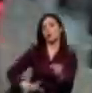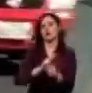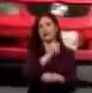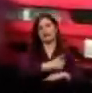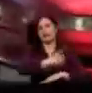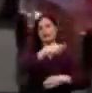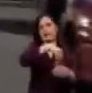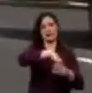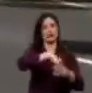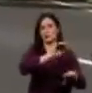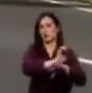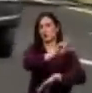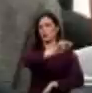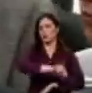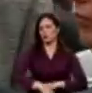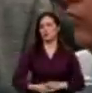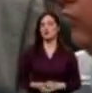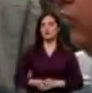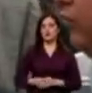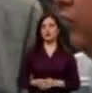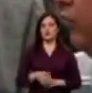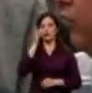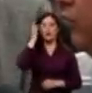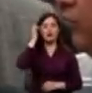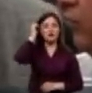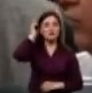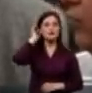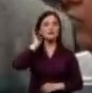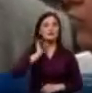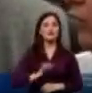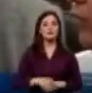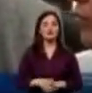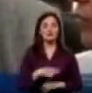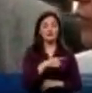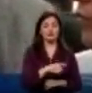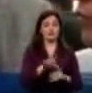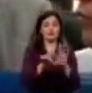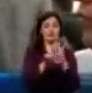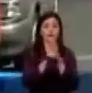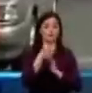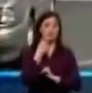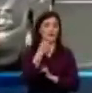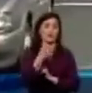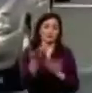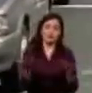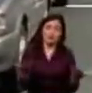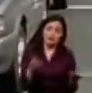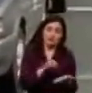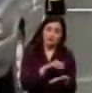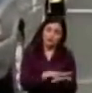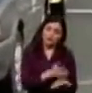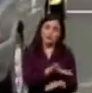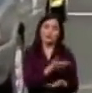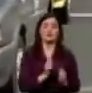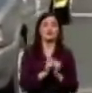están autorizados para brindar este servicio. Ese es un servicio de taxi, tiene que ajustarse a lo que señalan las normas. Sin embargo, según el listado